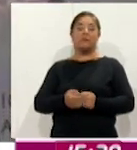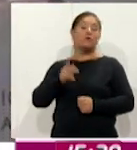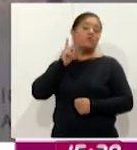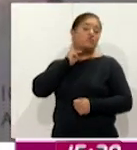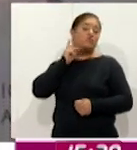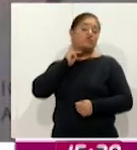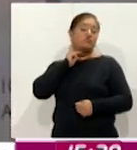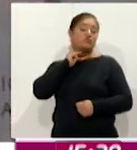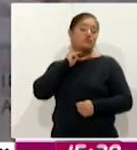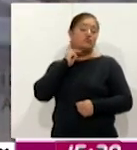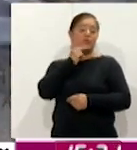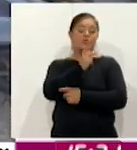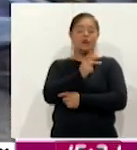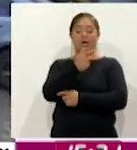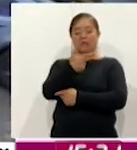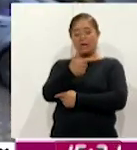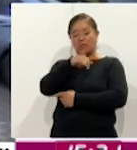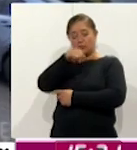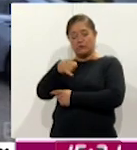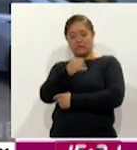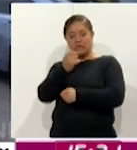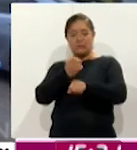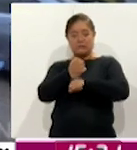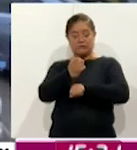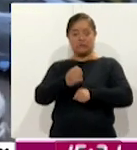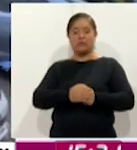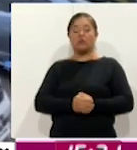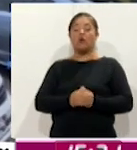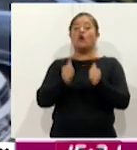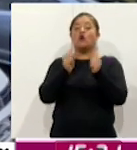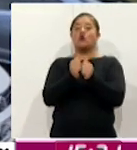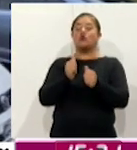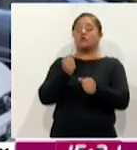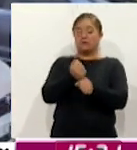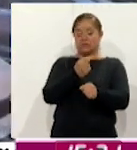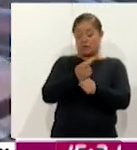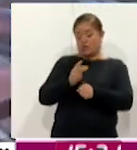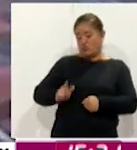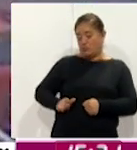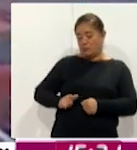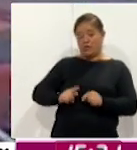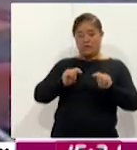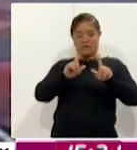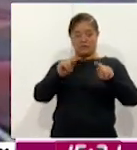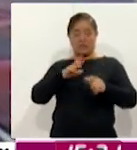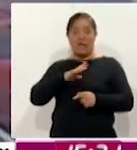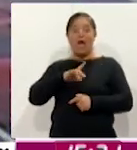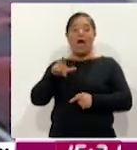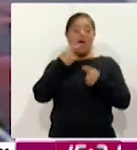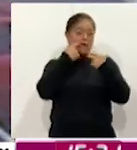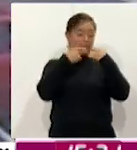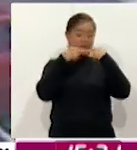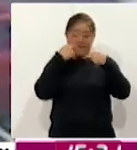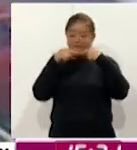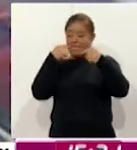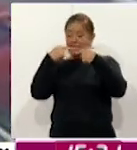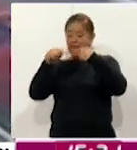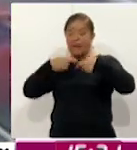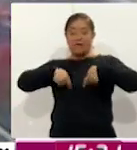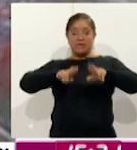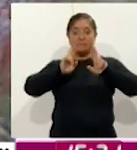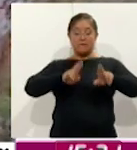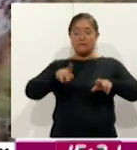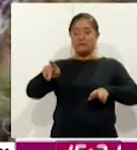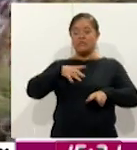Estado informa que junto con la Secretaría de Gobierno de Tlaxcala sostuvieron una mesa de diálogo con representantes